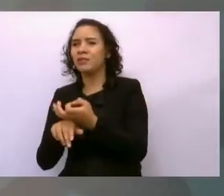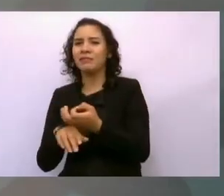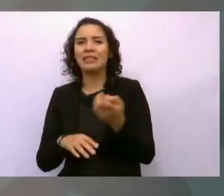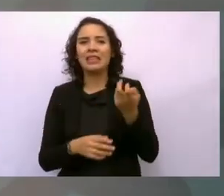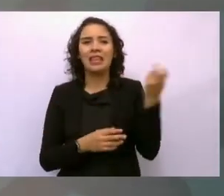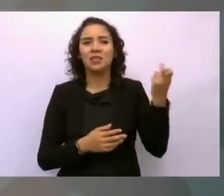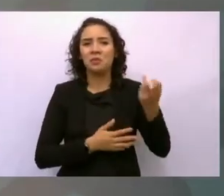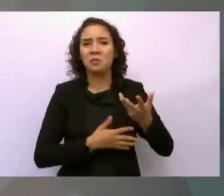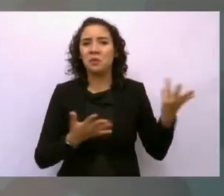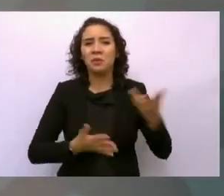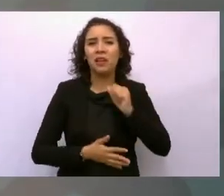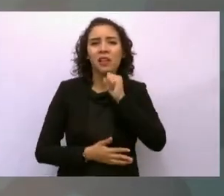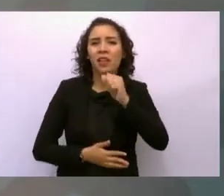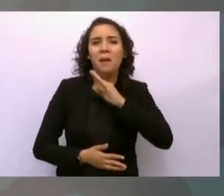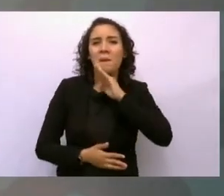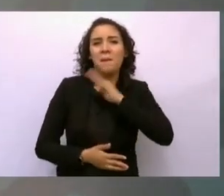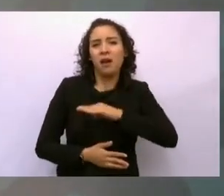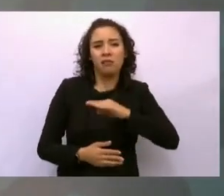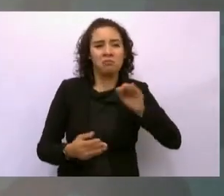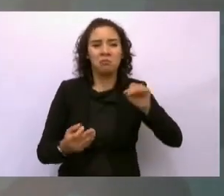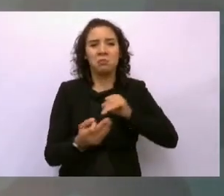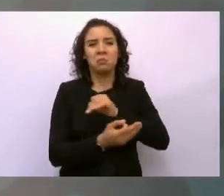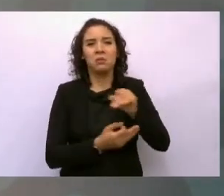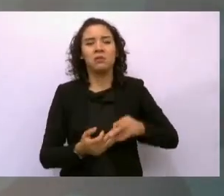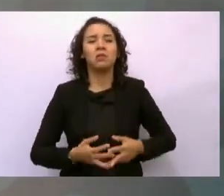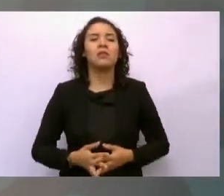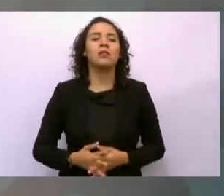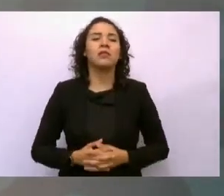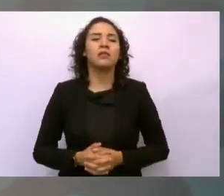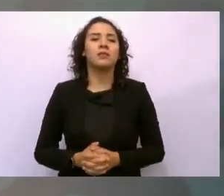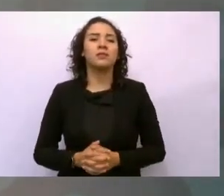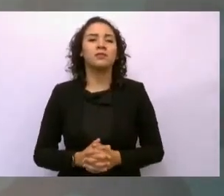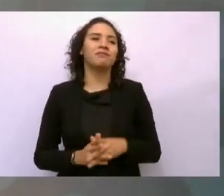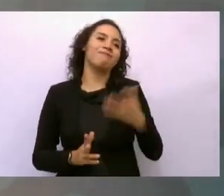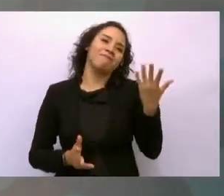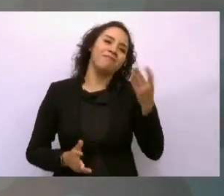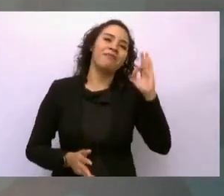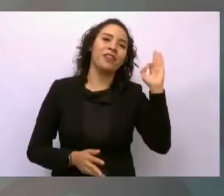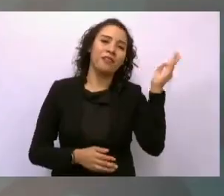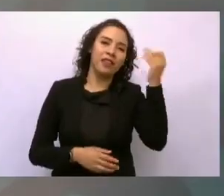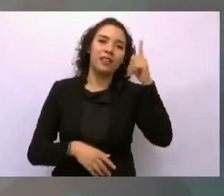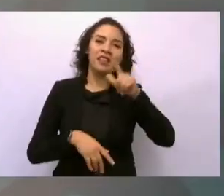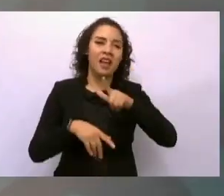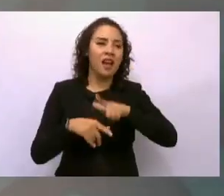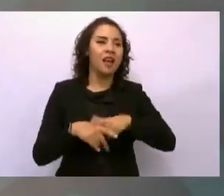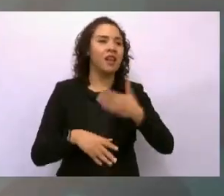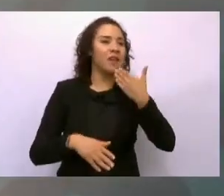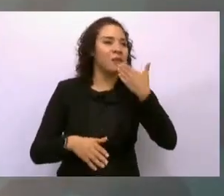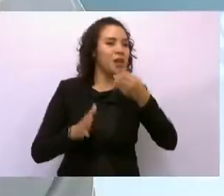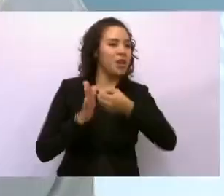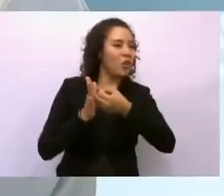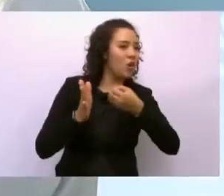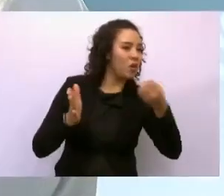ejemplo de la federación,